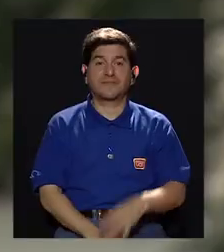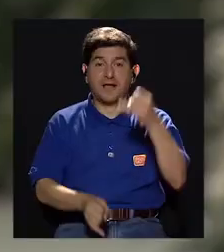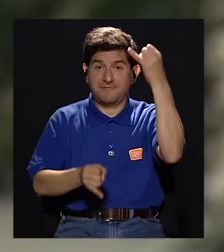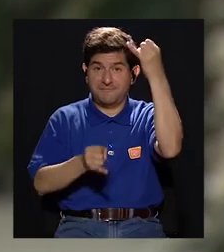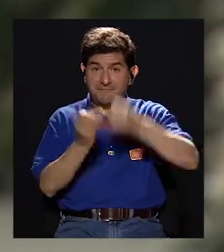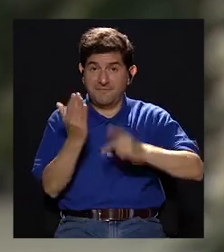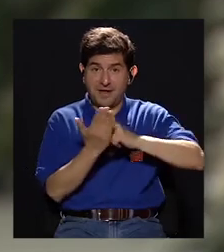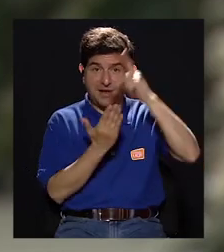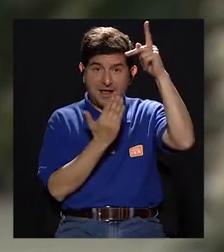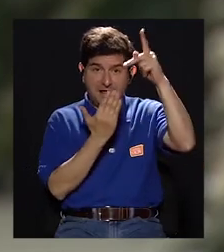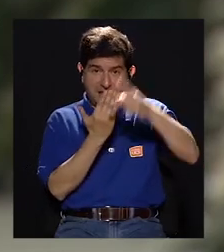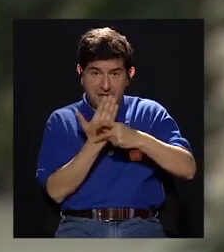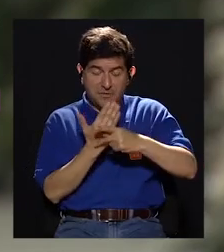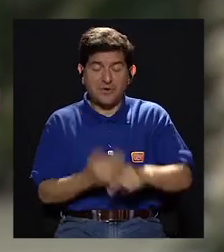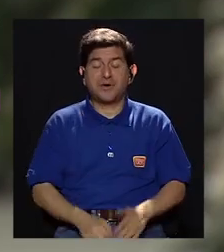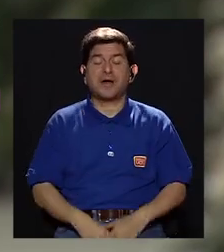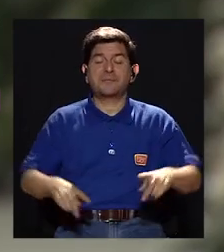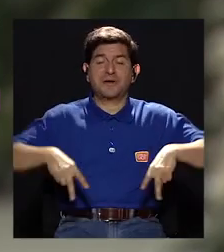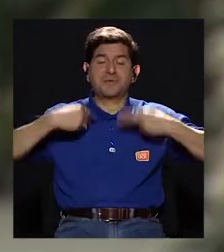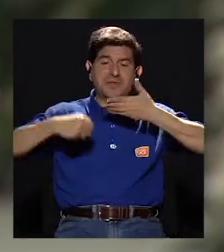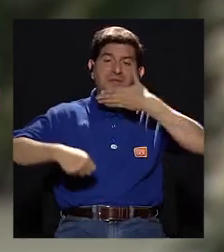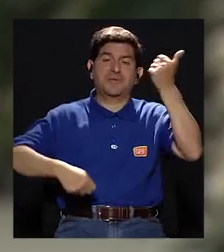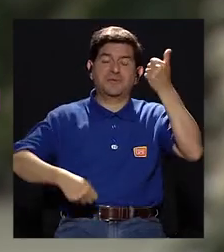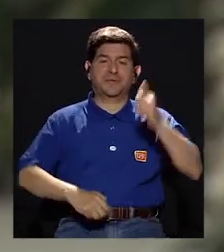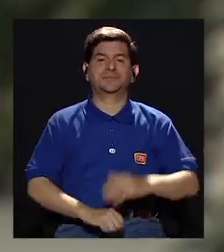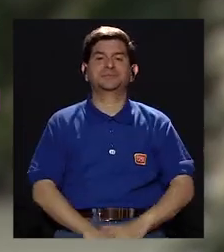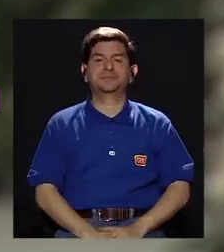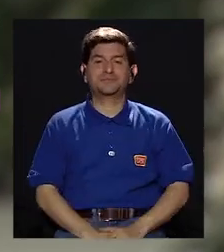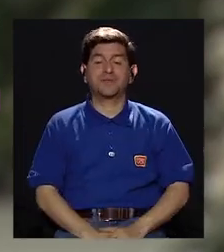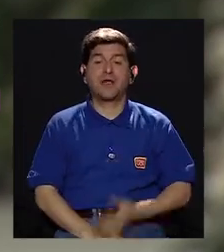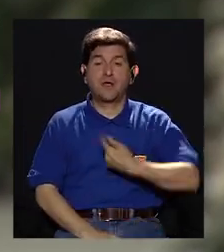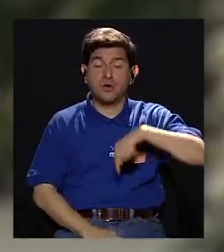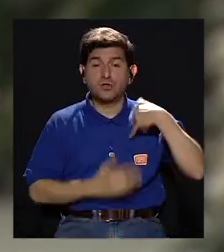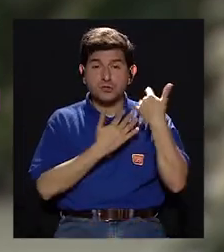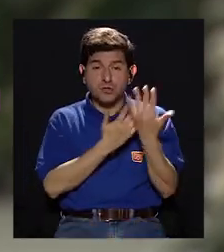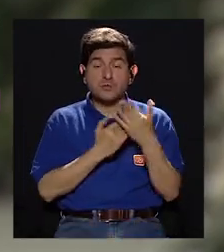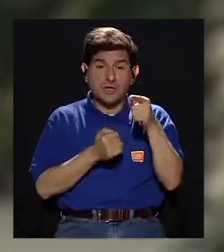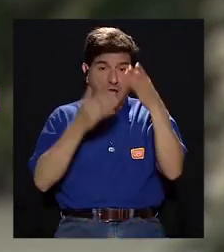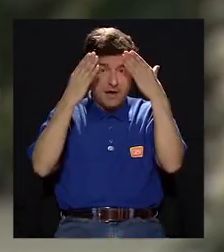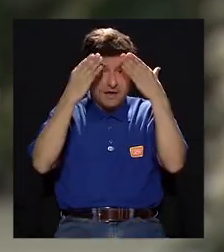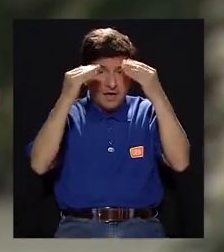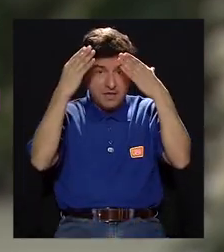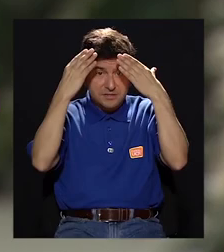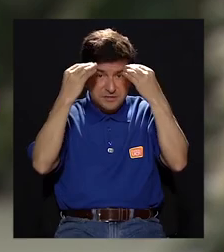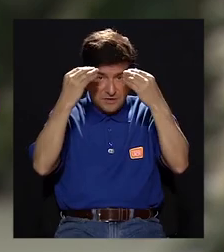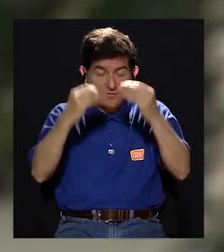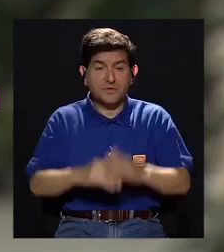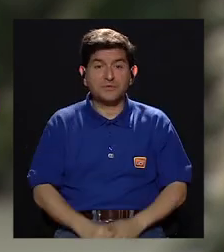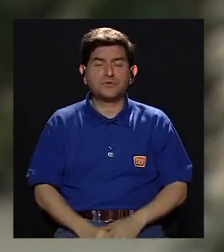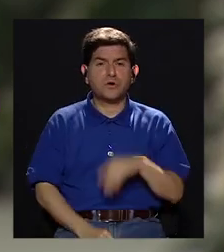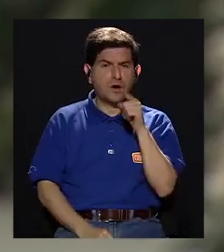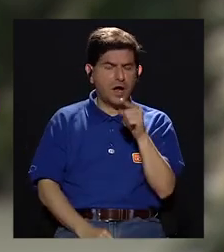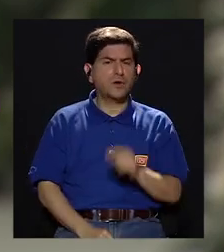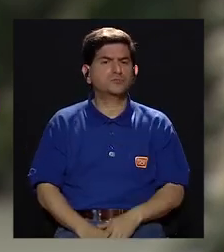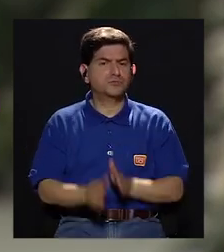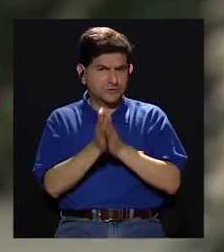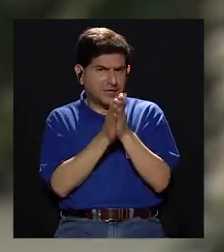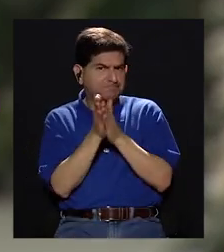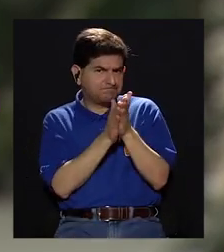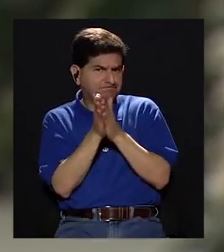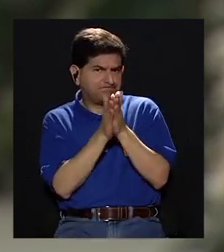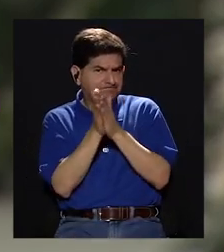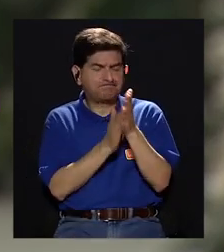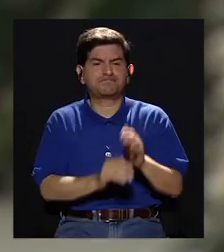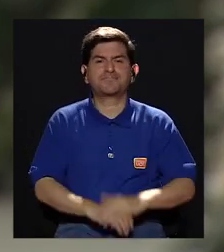Gracias a ustedes. Hemos llegado al final de una edición más de su programa Vivir Mejor. Esperamos que la información que le brindamos hoy sea de